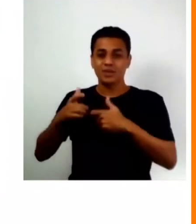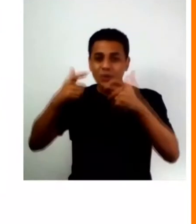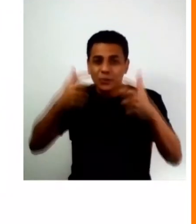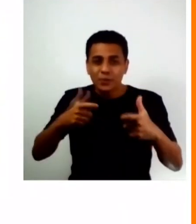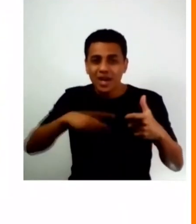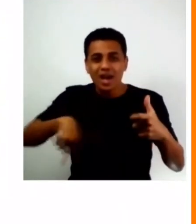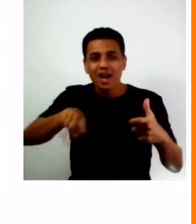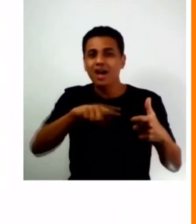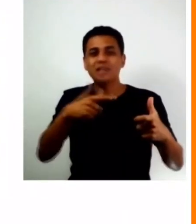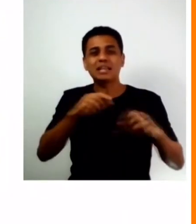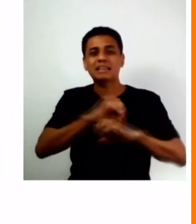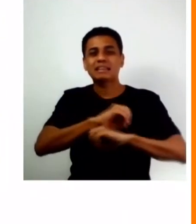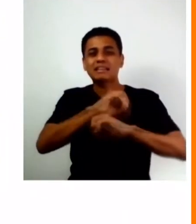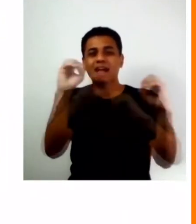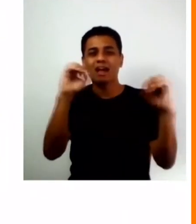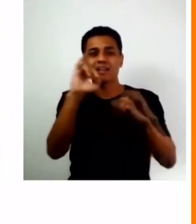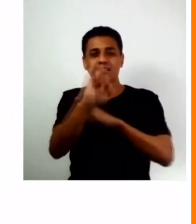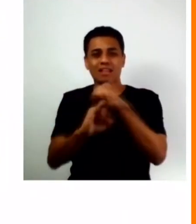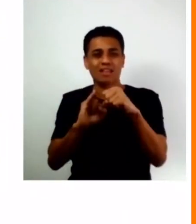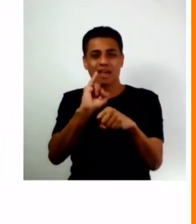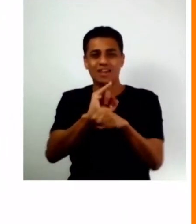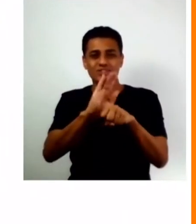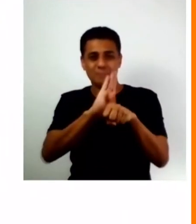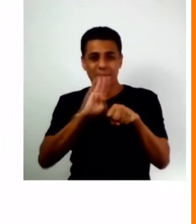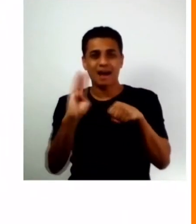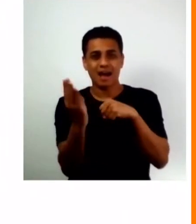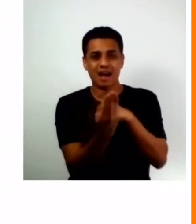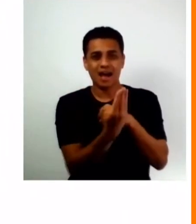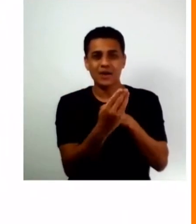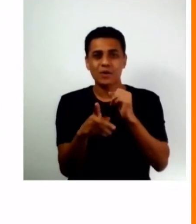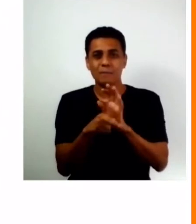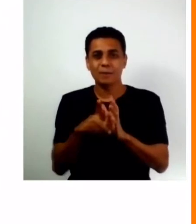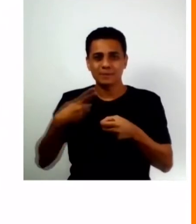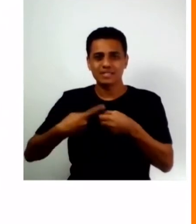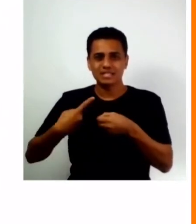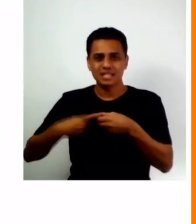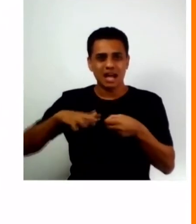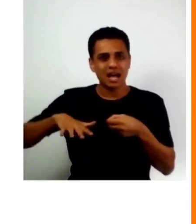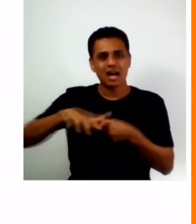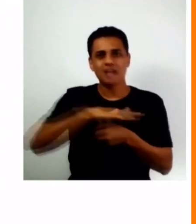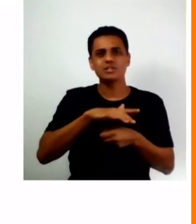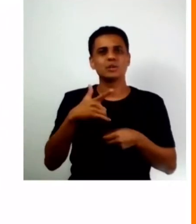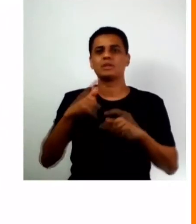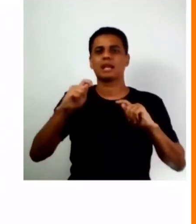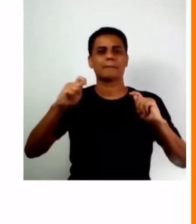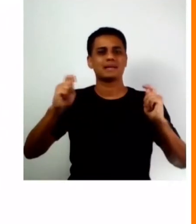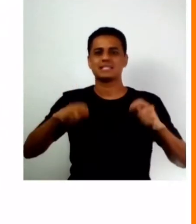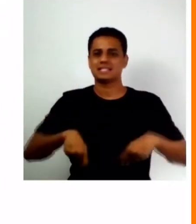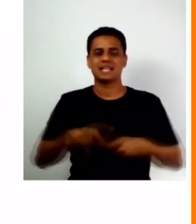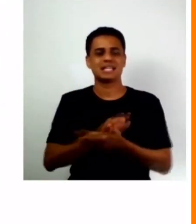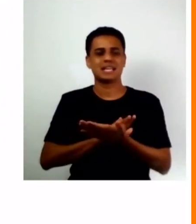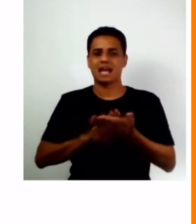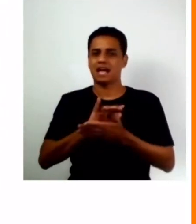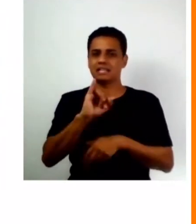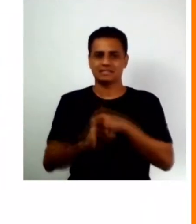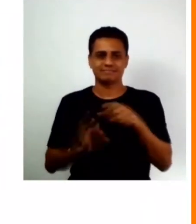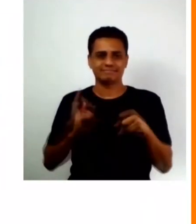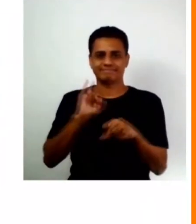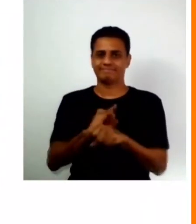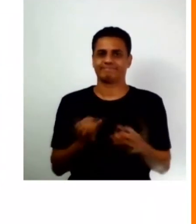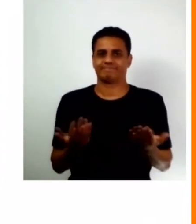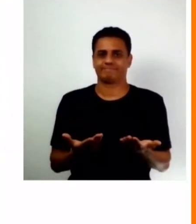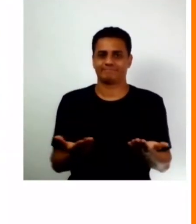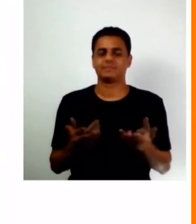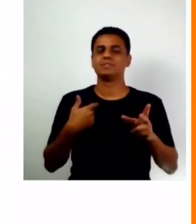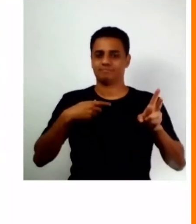internet, que hai barrios en as ciudades que non tínen ninguna capacidad de hacer isto e, por tanto, estamos vendo que, además de la